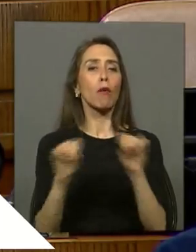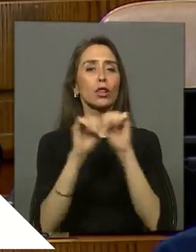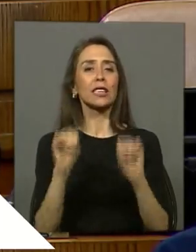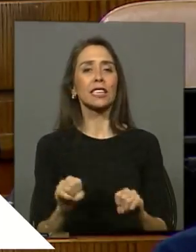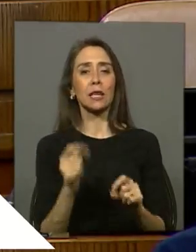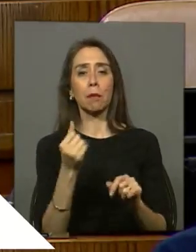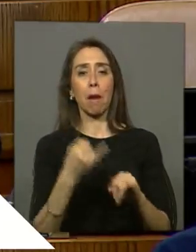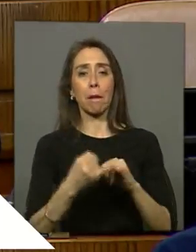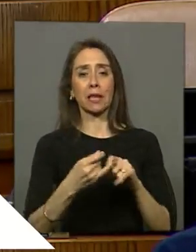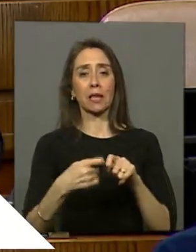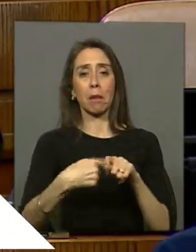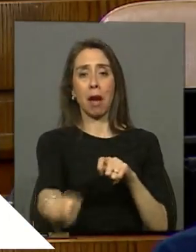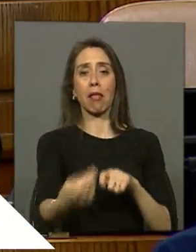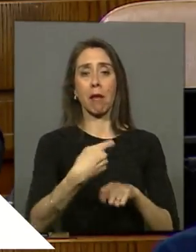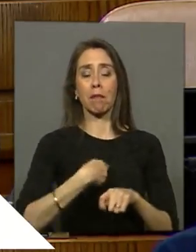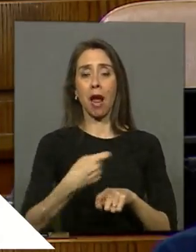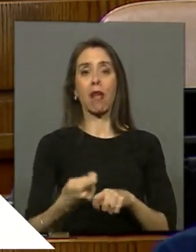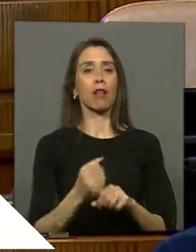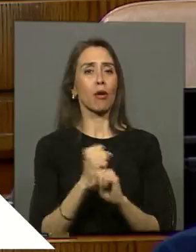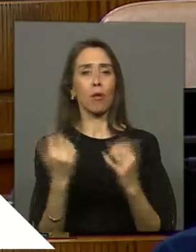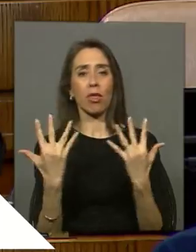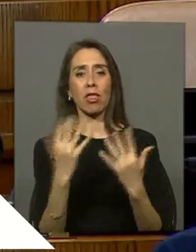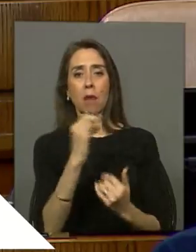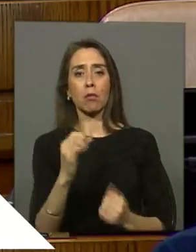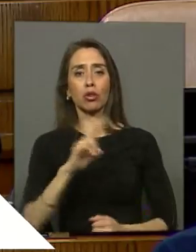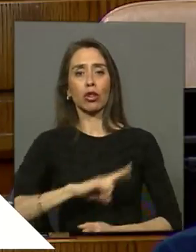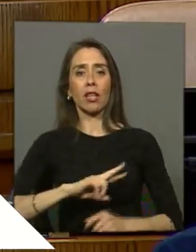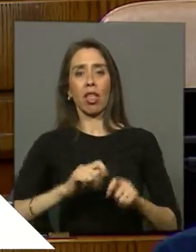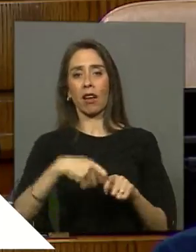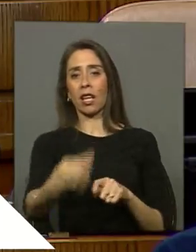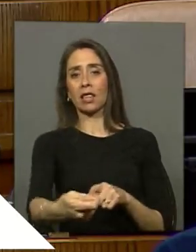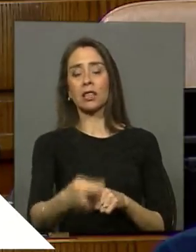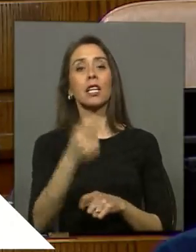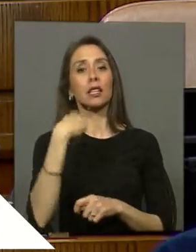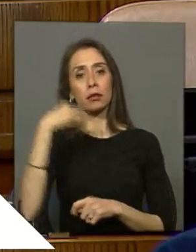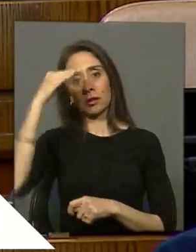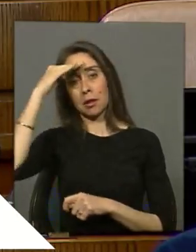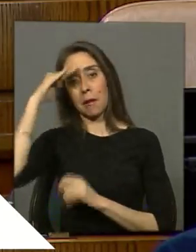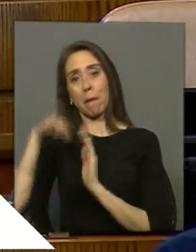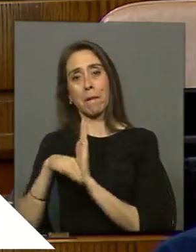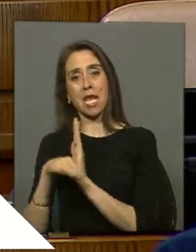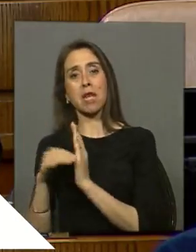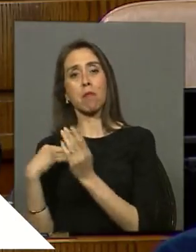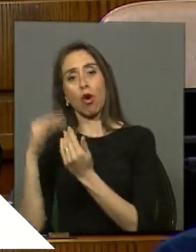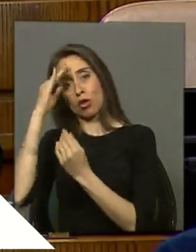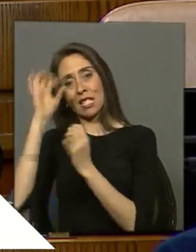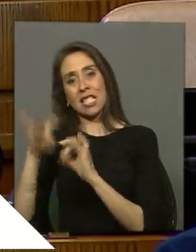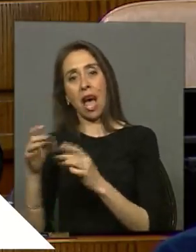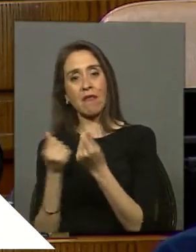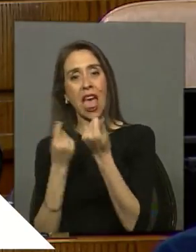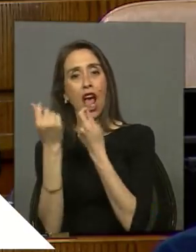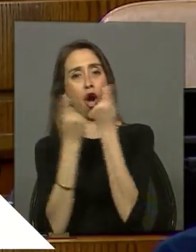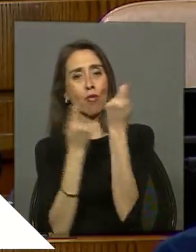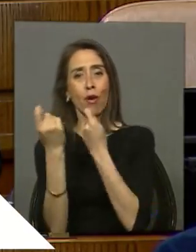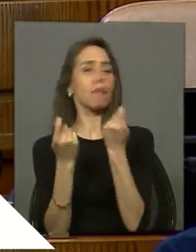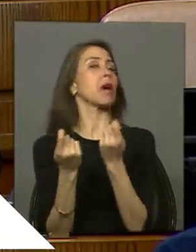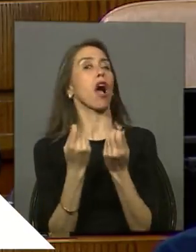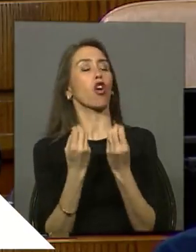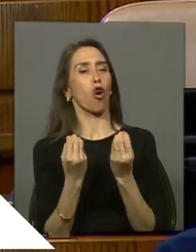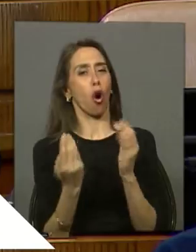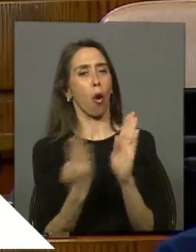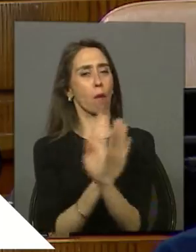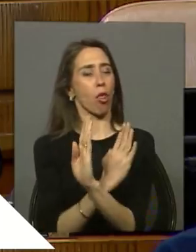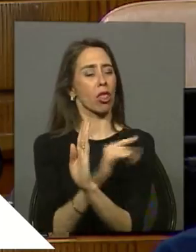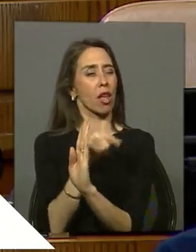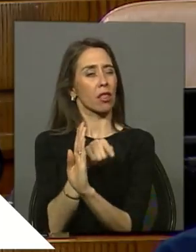con 10% nadie que tenga una mínima formación financiera puede no haber entendido que detrás de